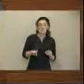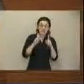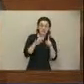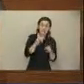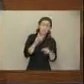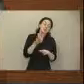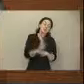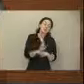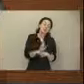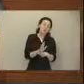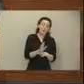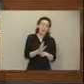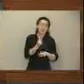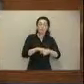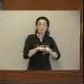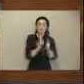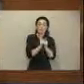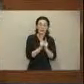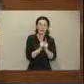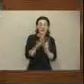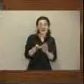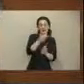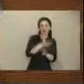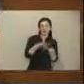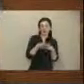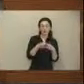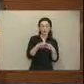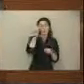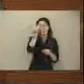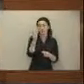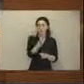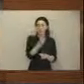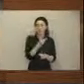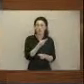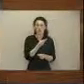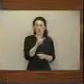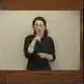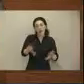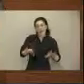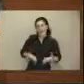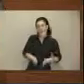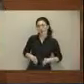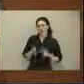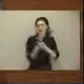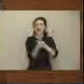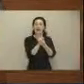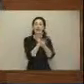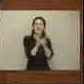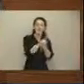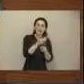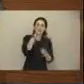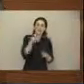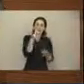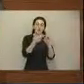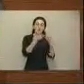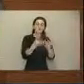portavoz por un poco tiempo del anterior grupo, creo que los dos estamos en disposición de aceptar esa enmienda que mejora el